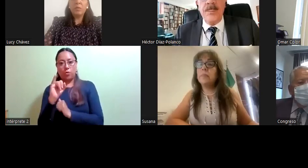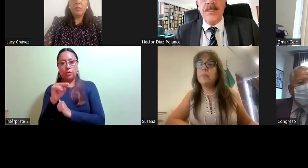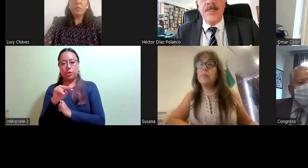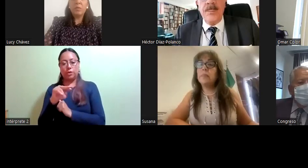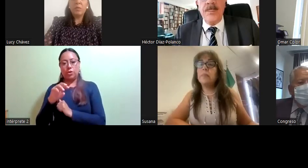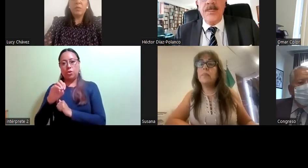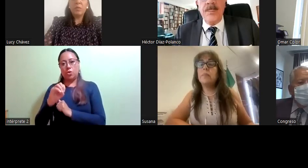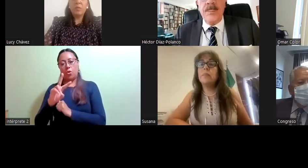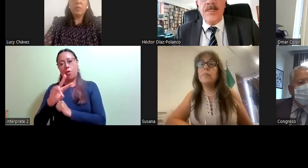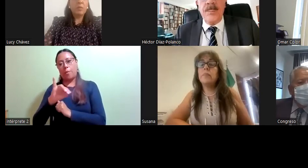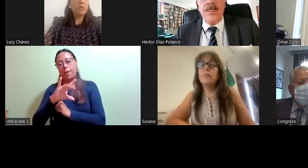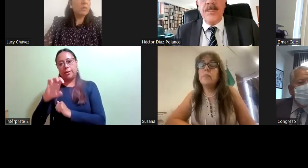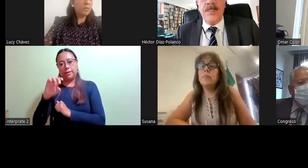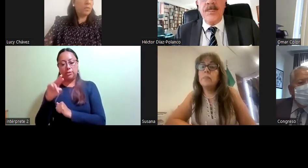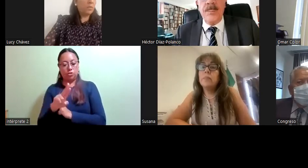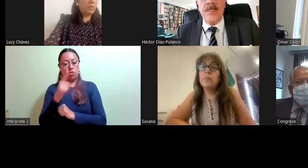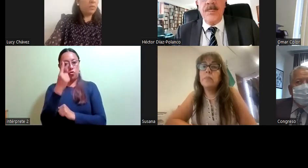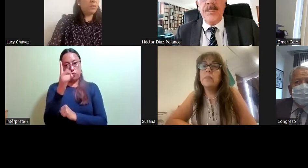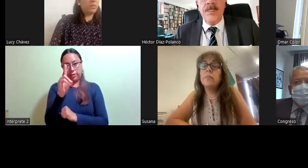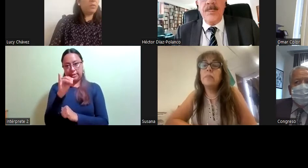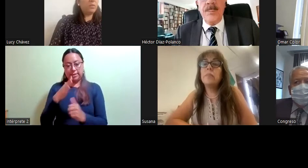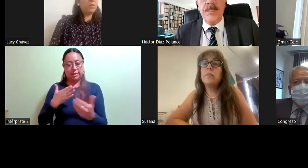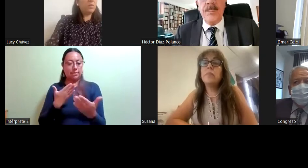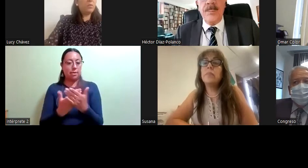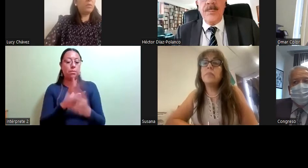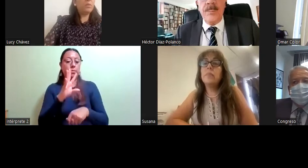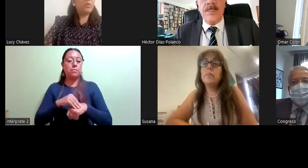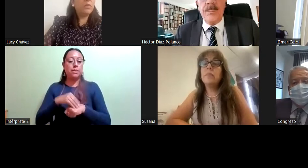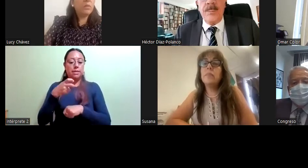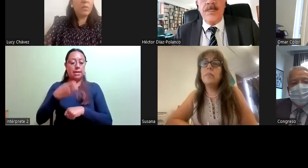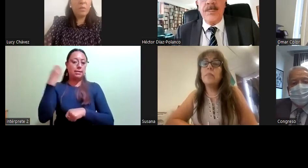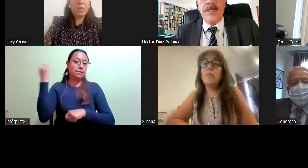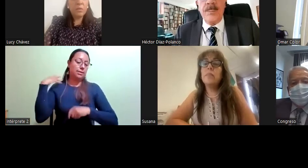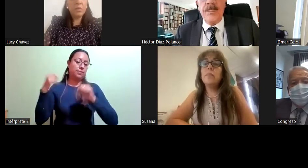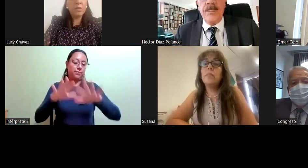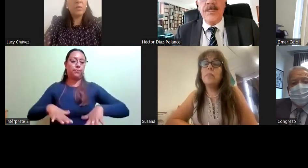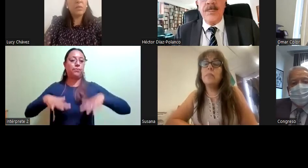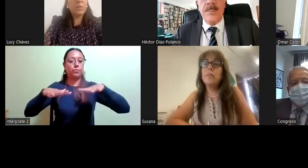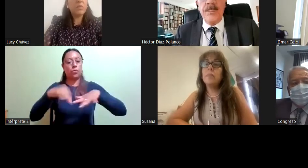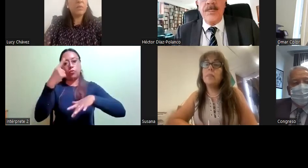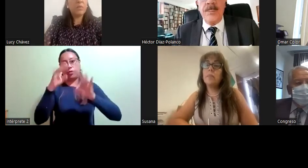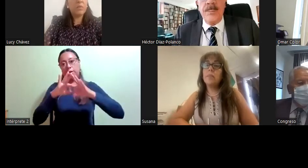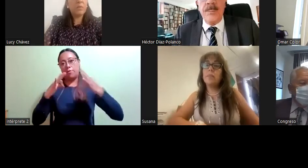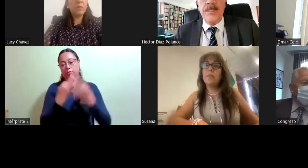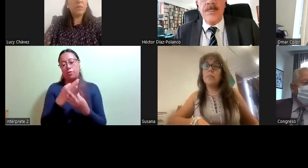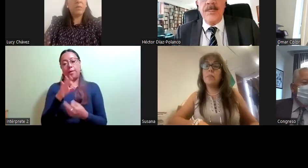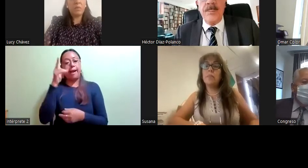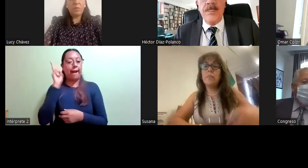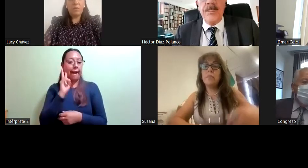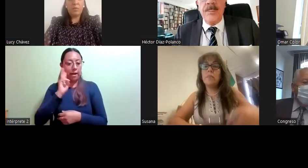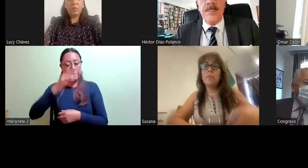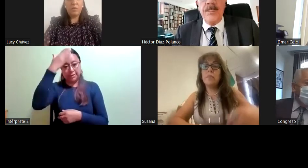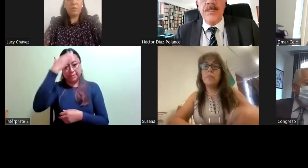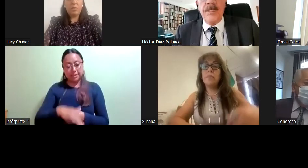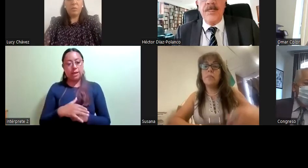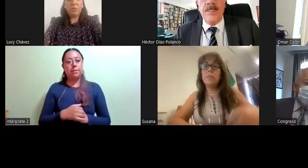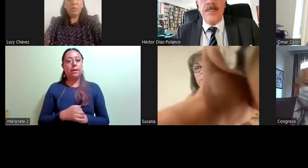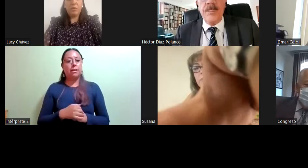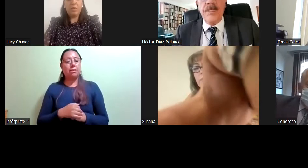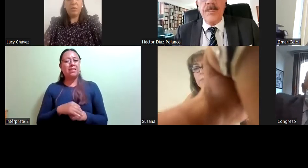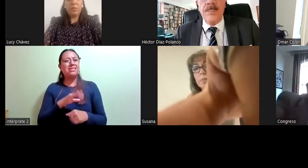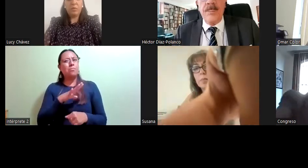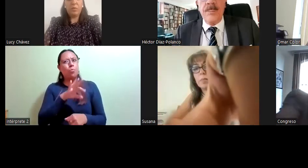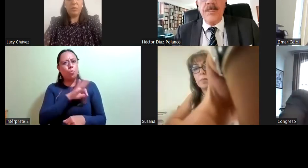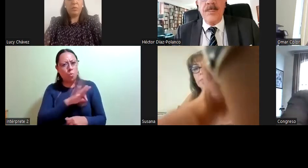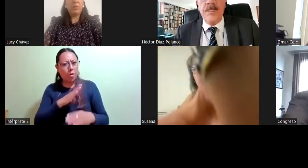dictamen que permita dar al Congreso una manera de saber si hay manera de bloquear estos dos enlaces,